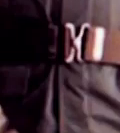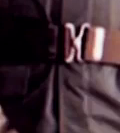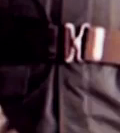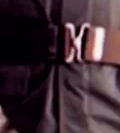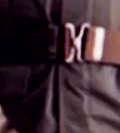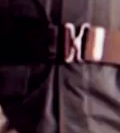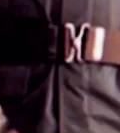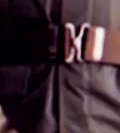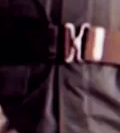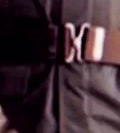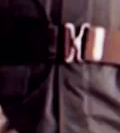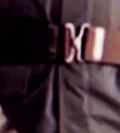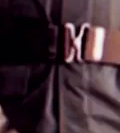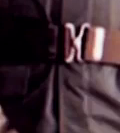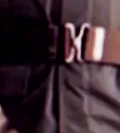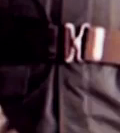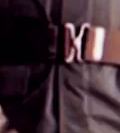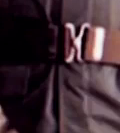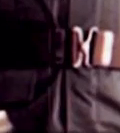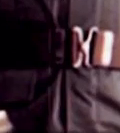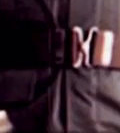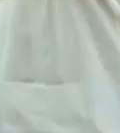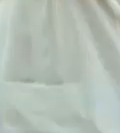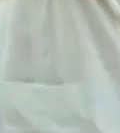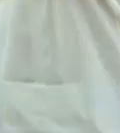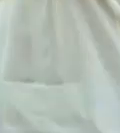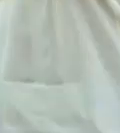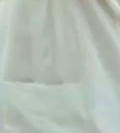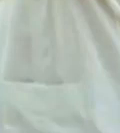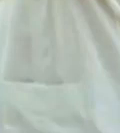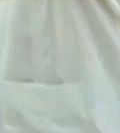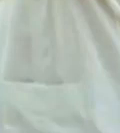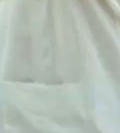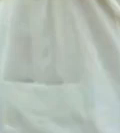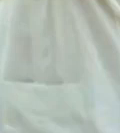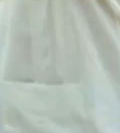Que sepas bien que tu fidelidad nos inspiró.